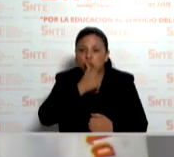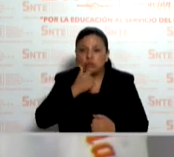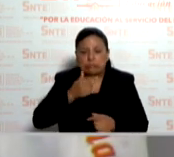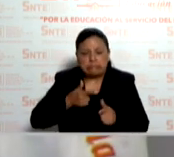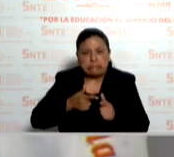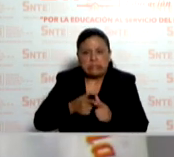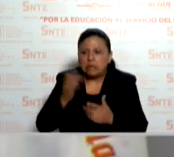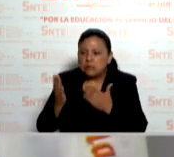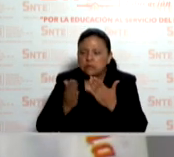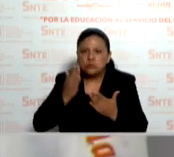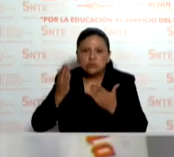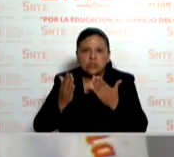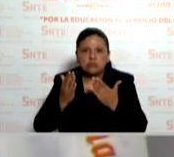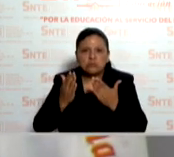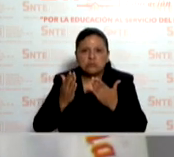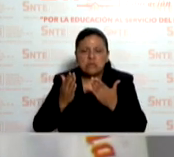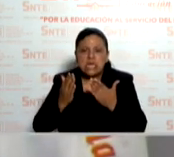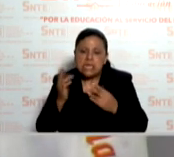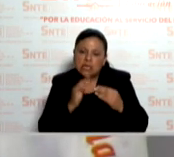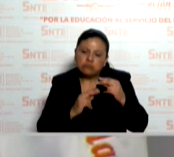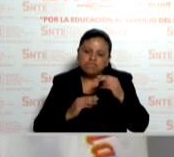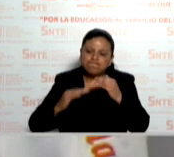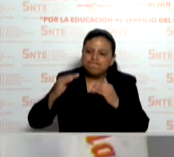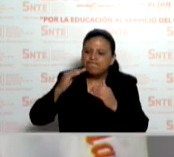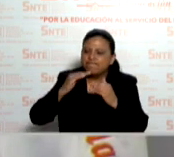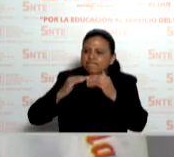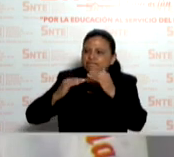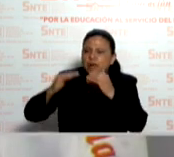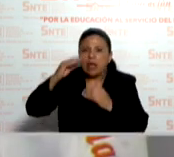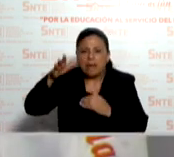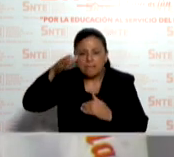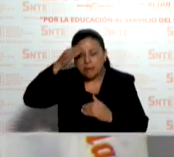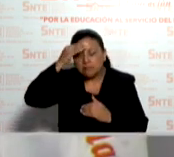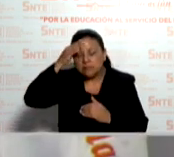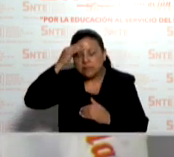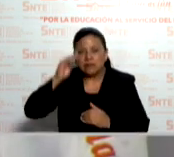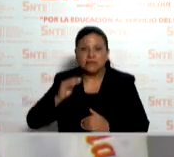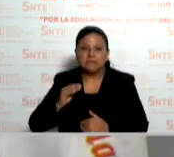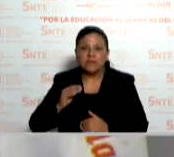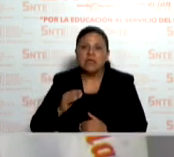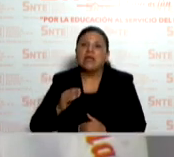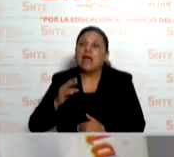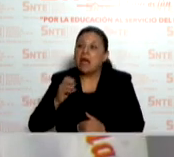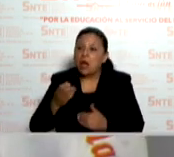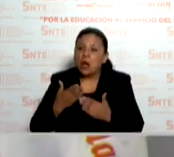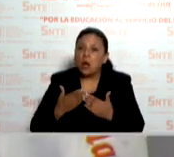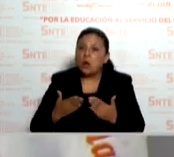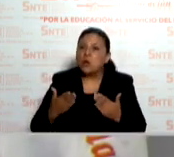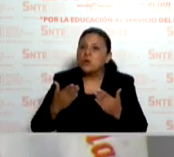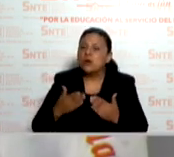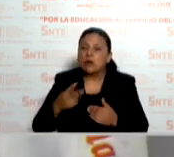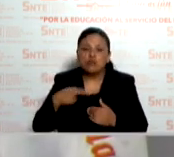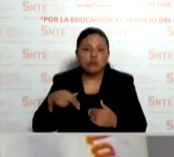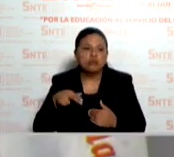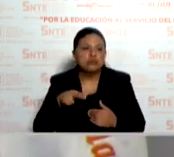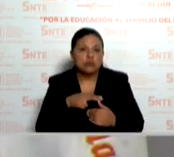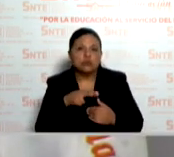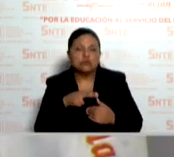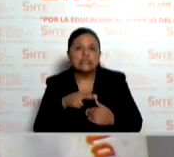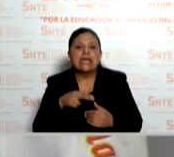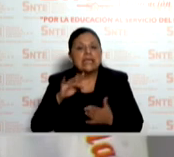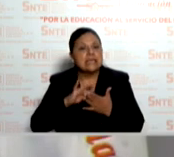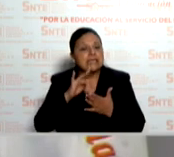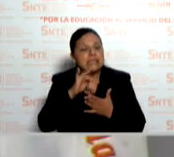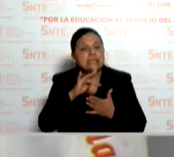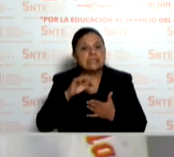la recuperación del rezago educativo. Nuestra voz ha cobrado relevancia, gracias a nuestro sindicato, en